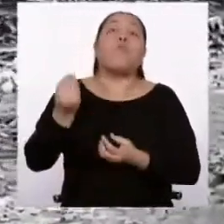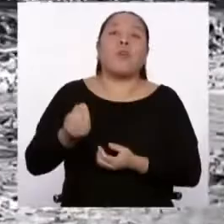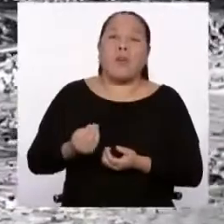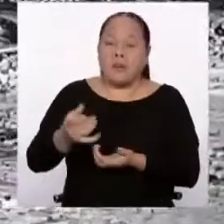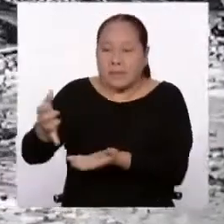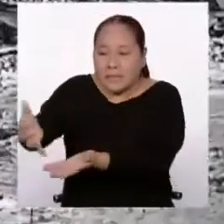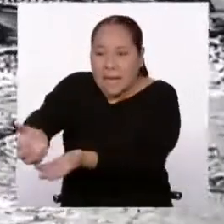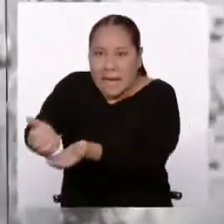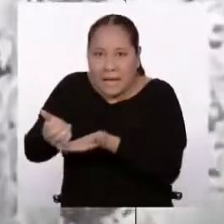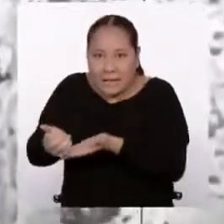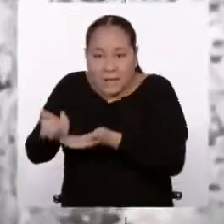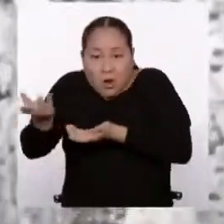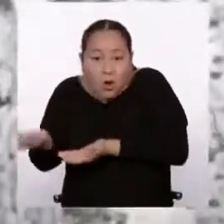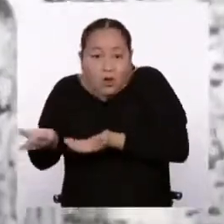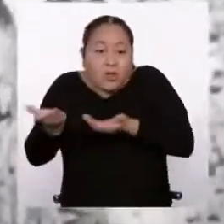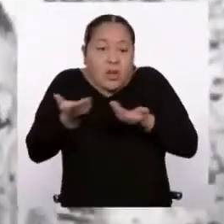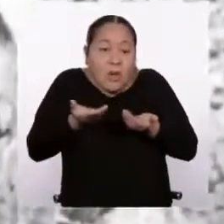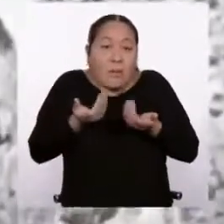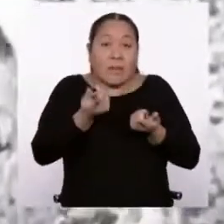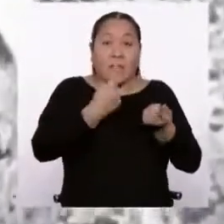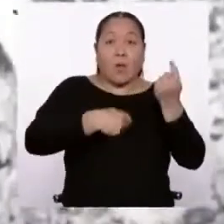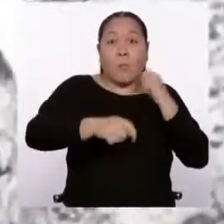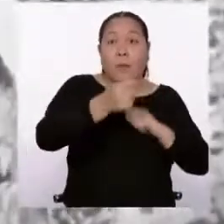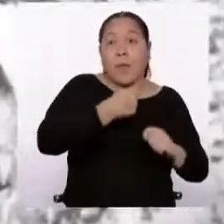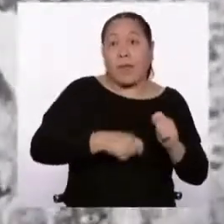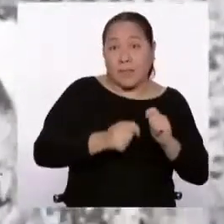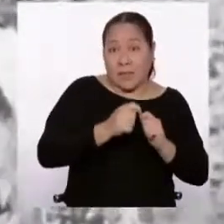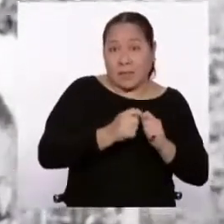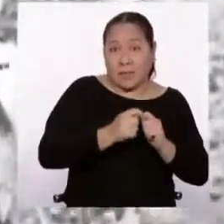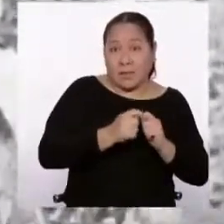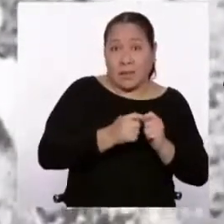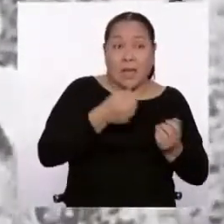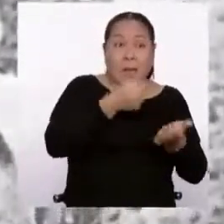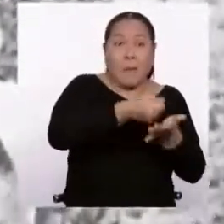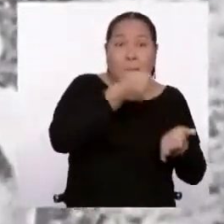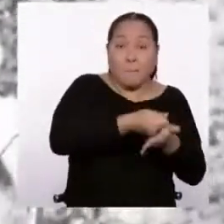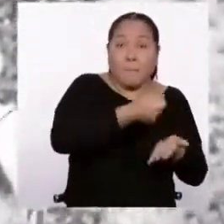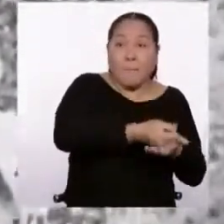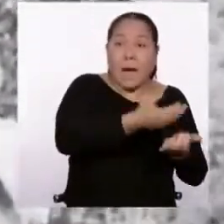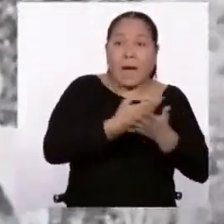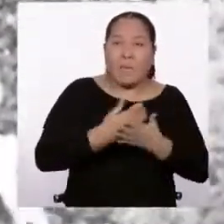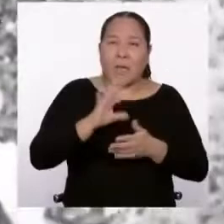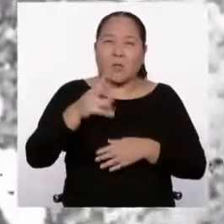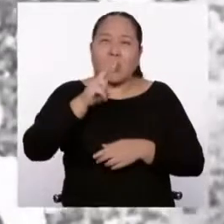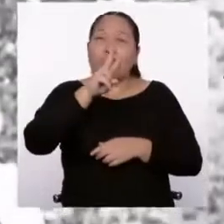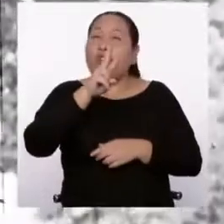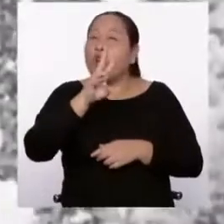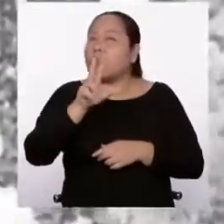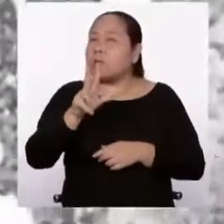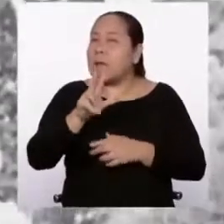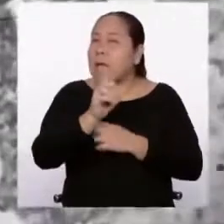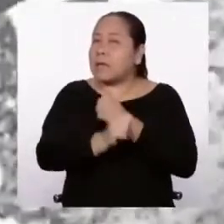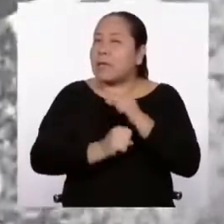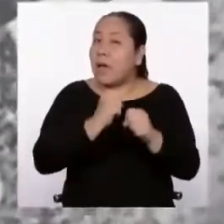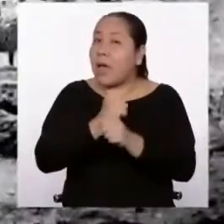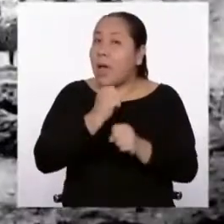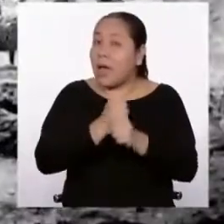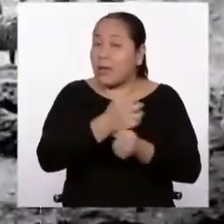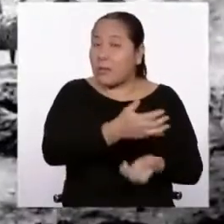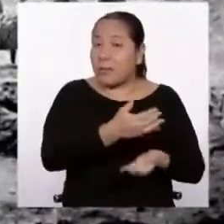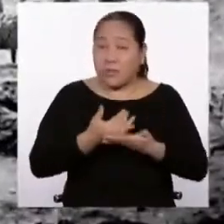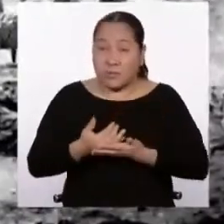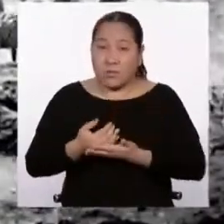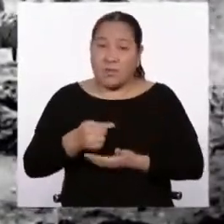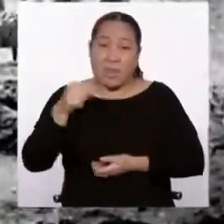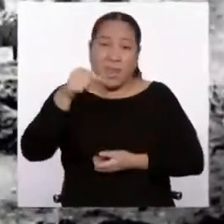lo transportas y lo vendes y cobras, pasan 2 o 3 años. Entonces, en esa época, el Perú vivía, el Estado